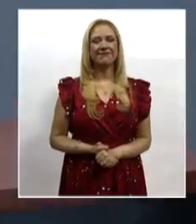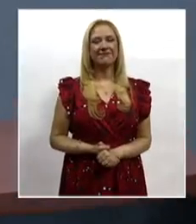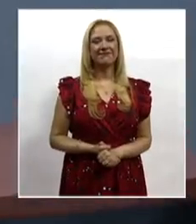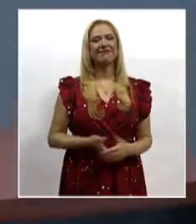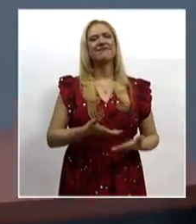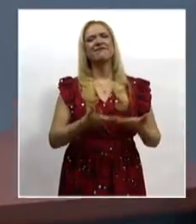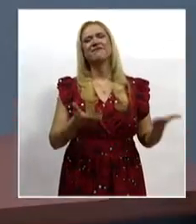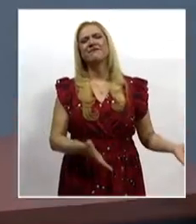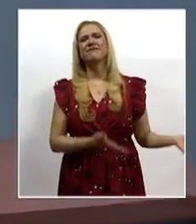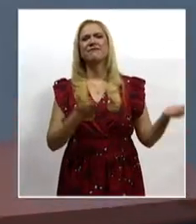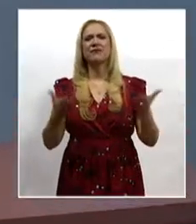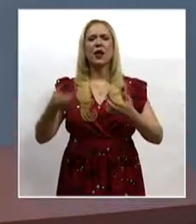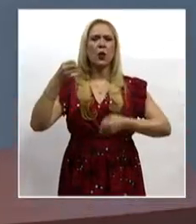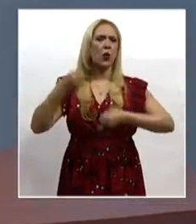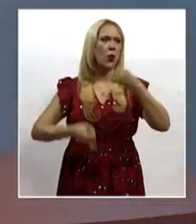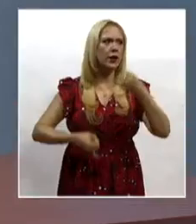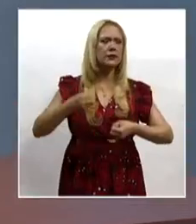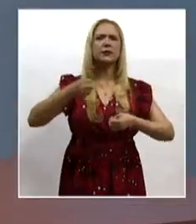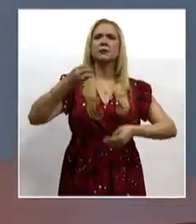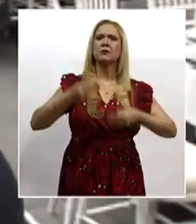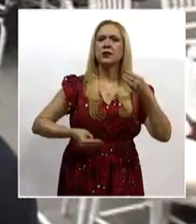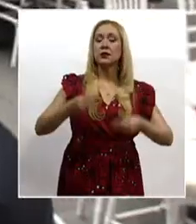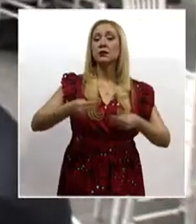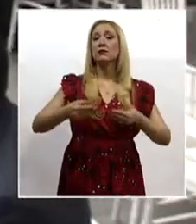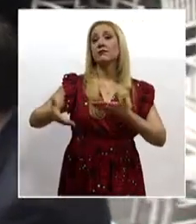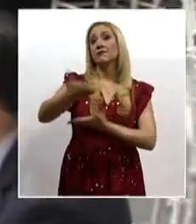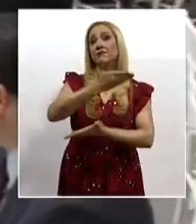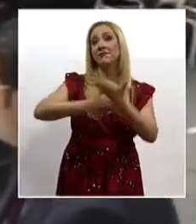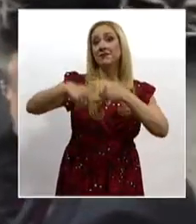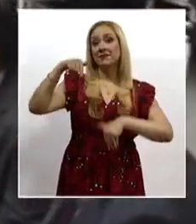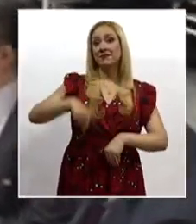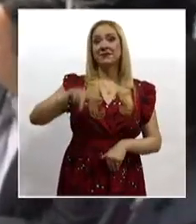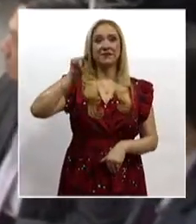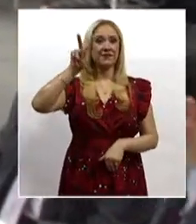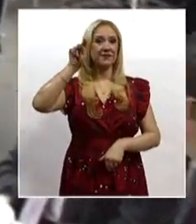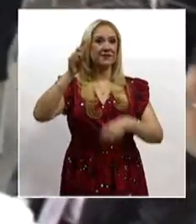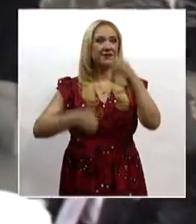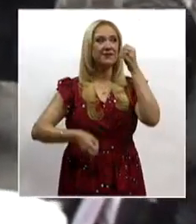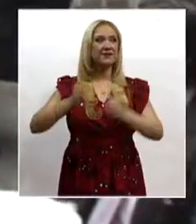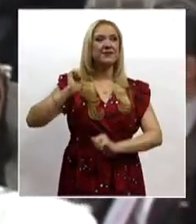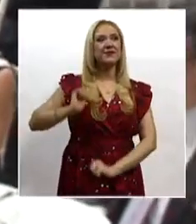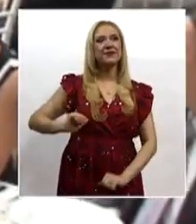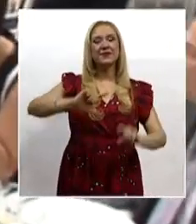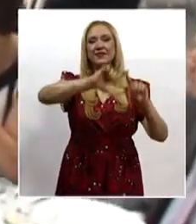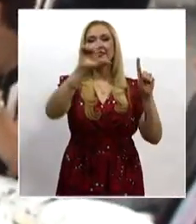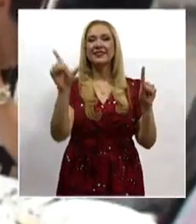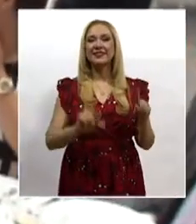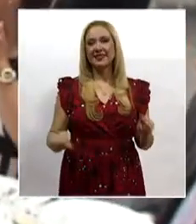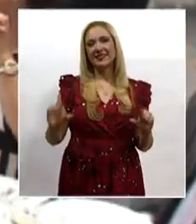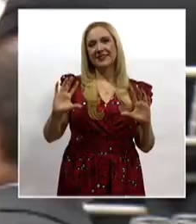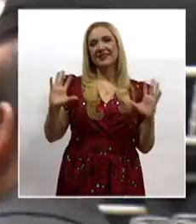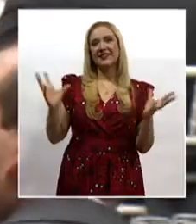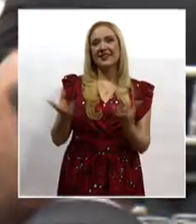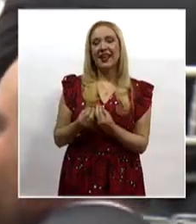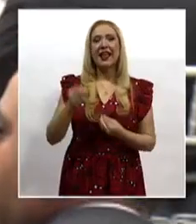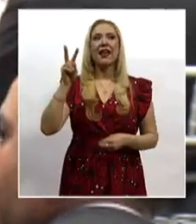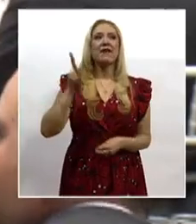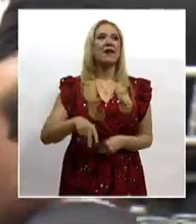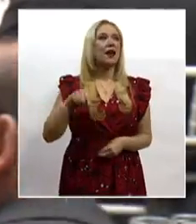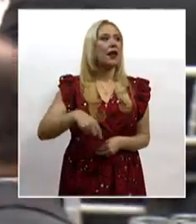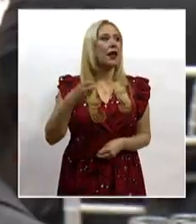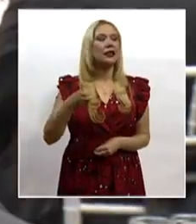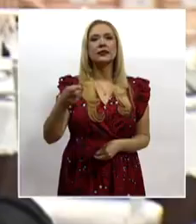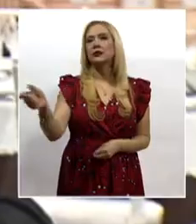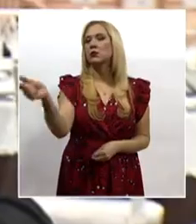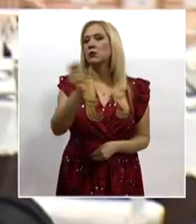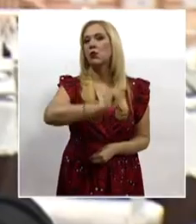Y en más información, juezas y magistradas compartieron aquí con el canal del Poder Judicial de la Federación lo que significa para ellas dedicarse a la